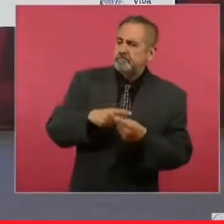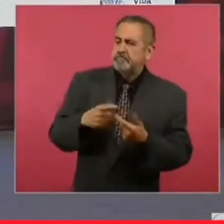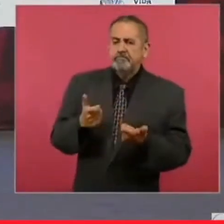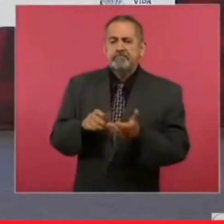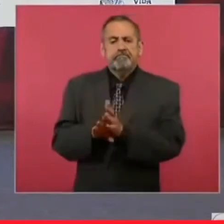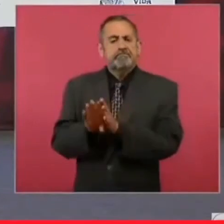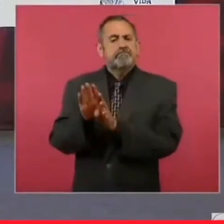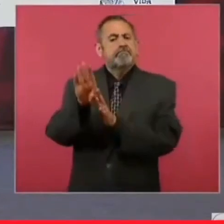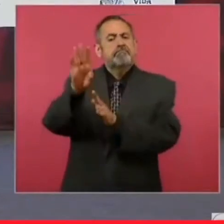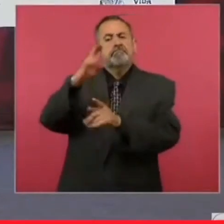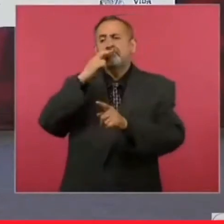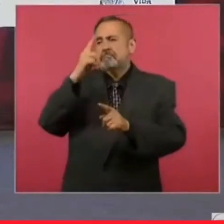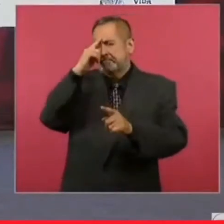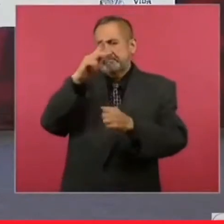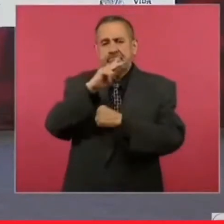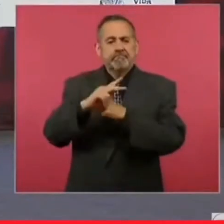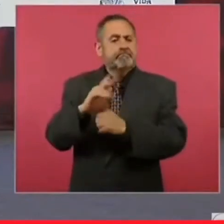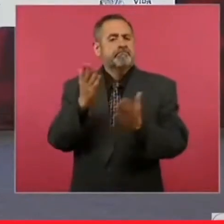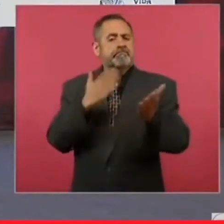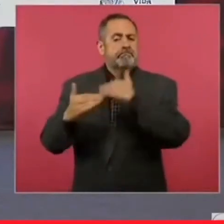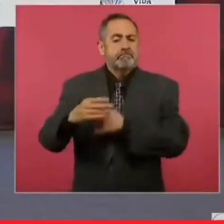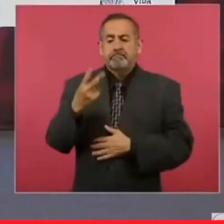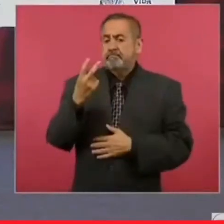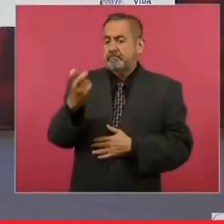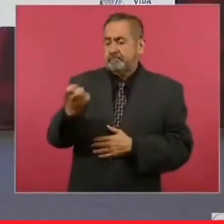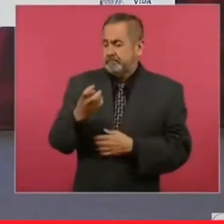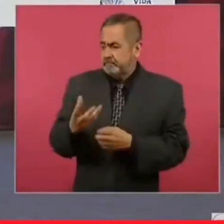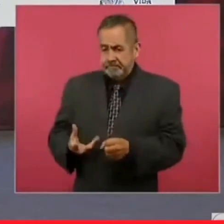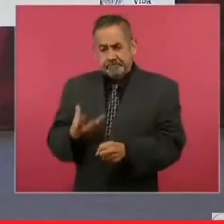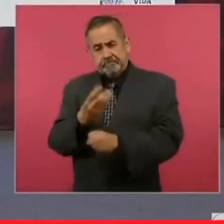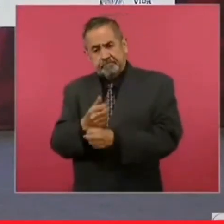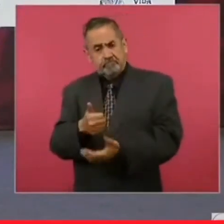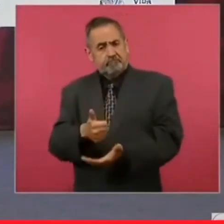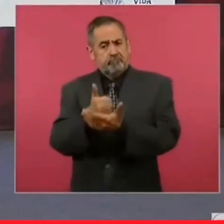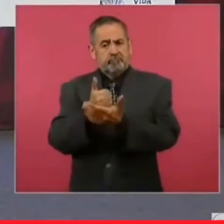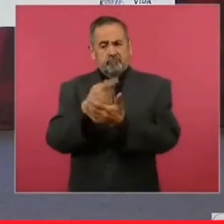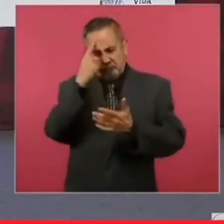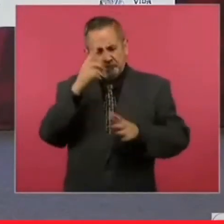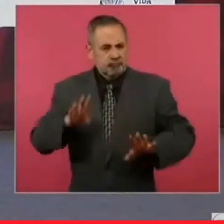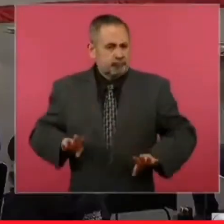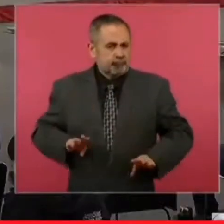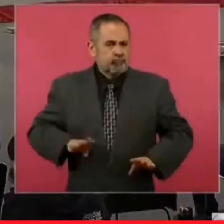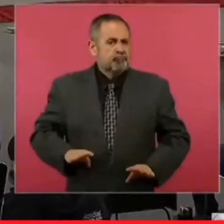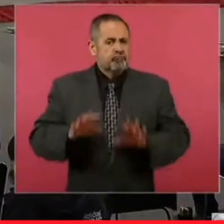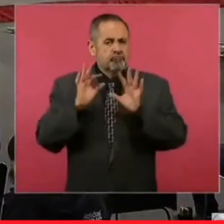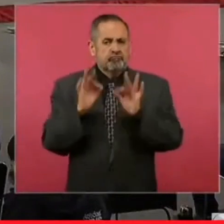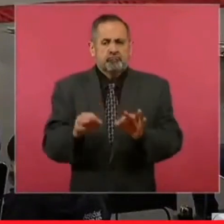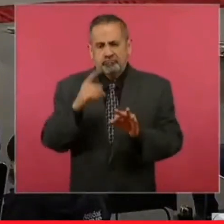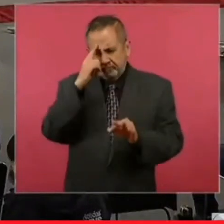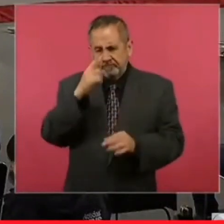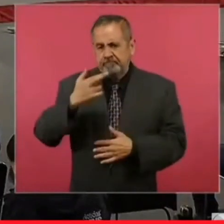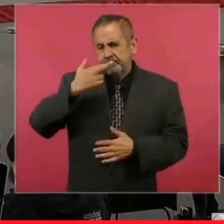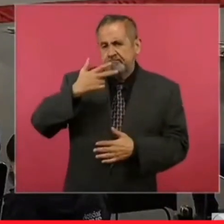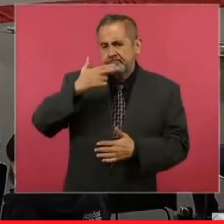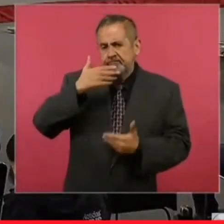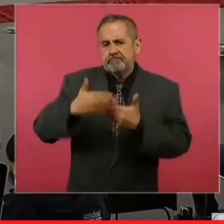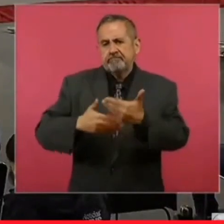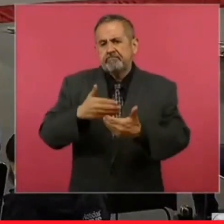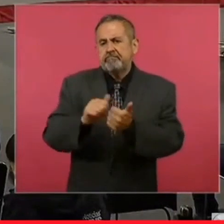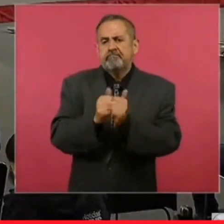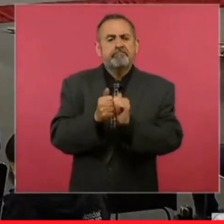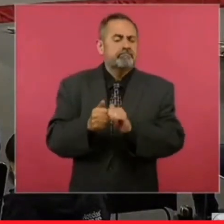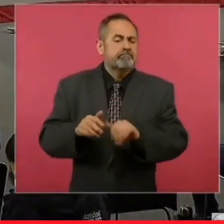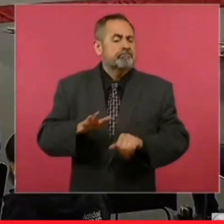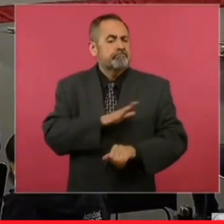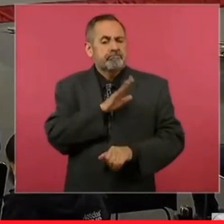y definitivamente a través de estas acciones contribuimos al bienestar social y a generar una mejora en la calidad de vida